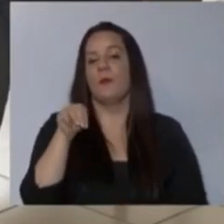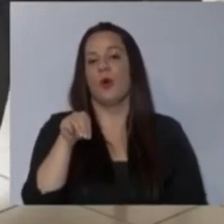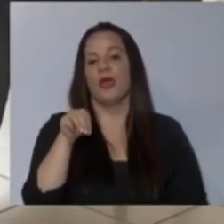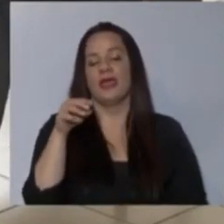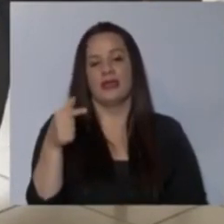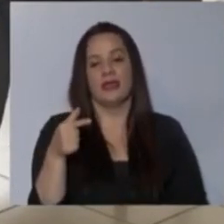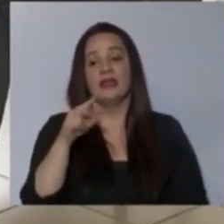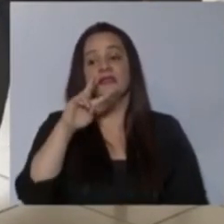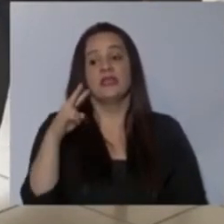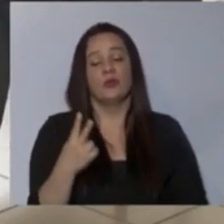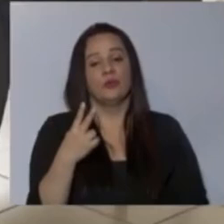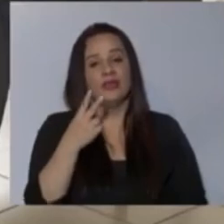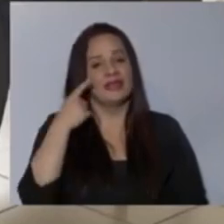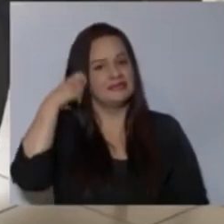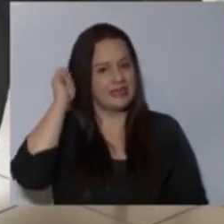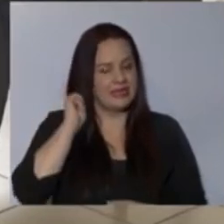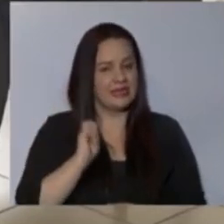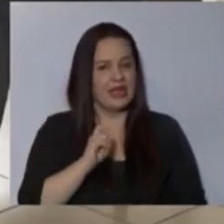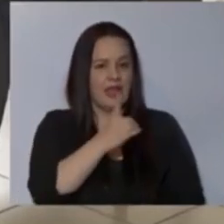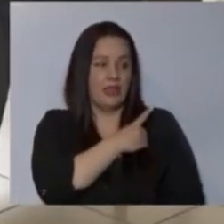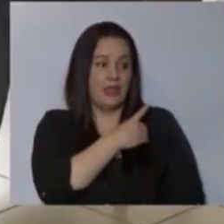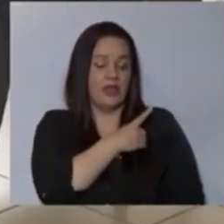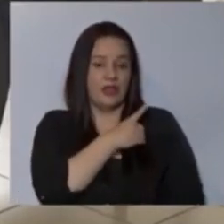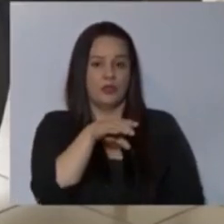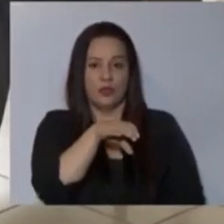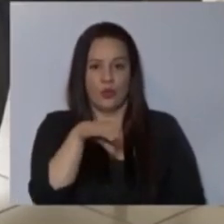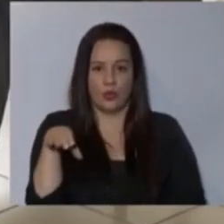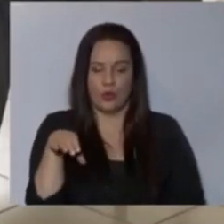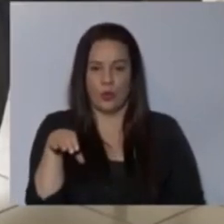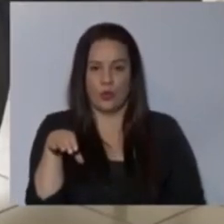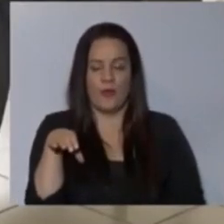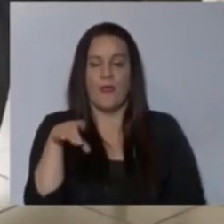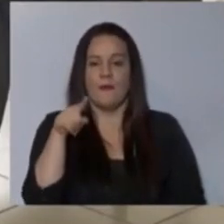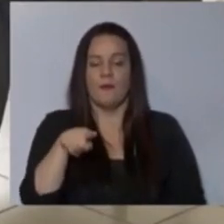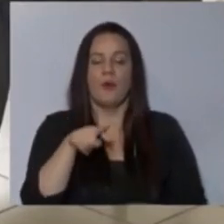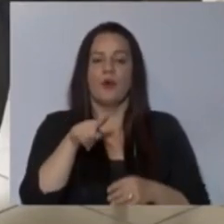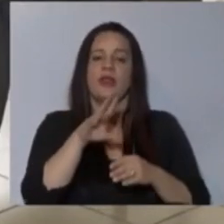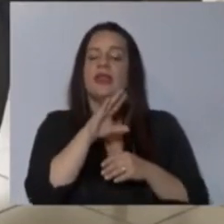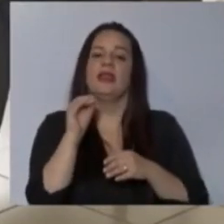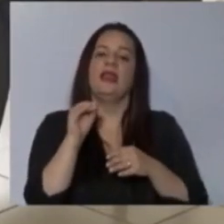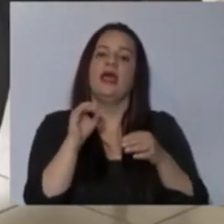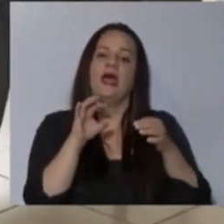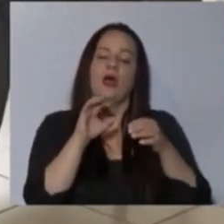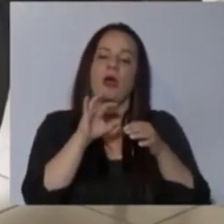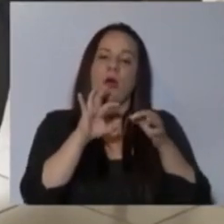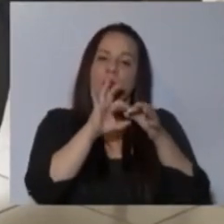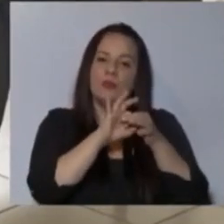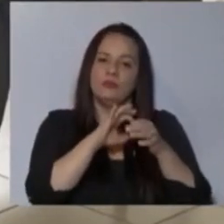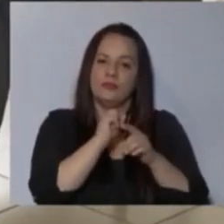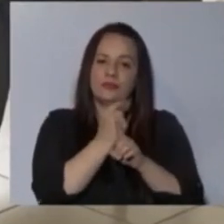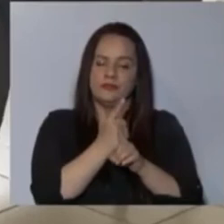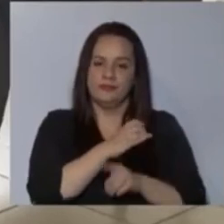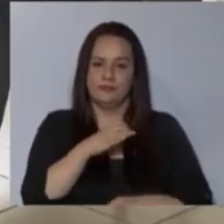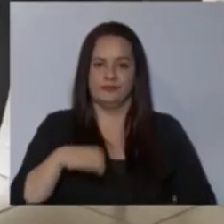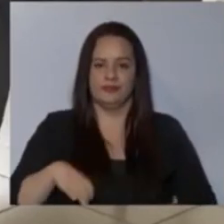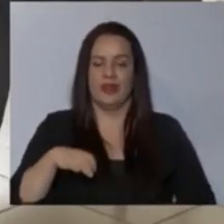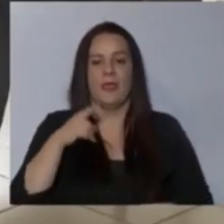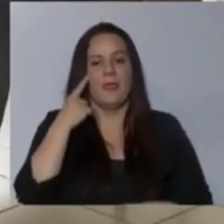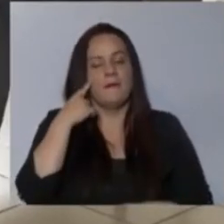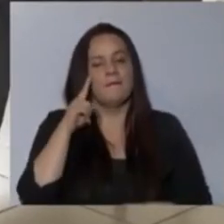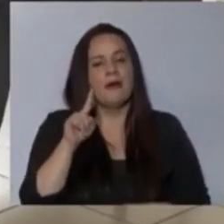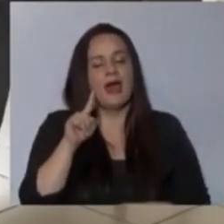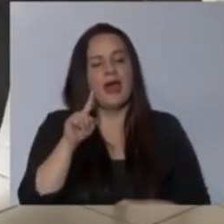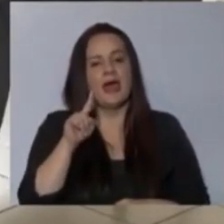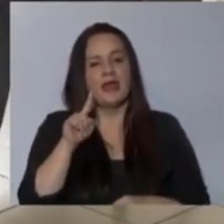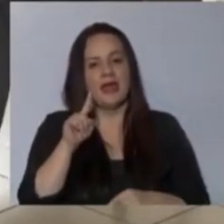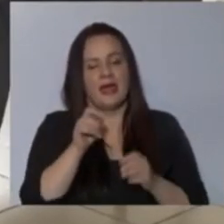segunda secretaria del Directorio Legislativo, diputada por el Partido Unidad Social Cristiana, que nos haya acompañado acá en el set de entrevistas para conocer un poco